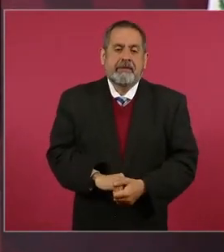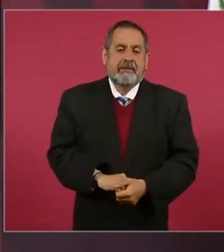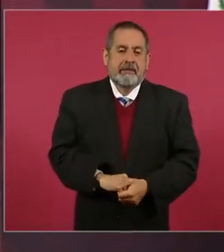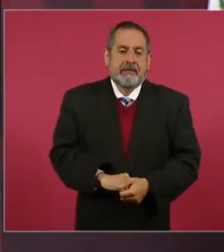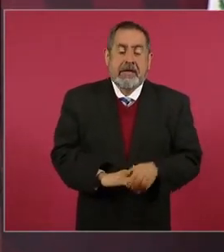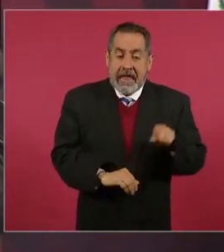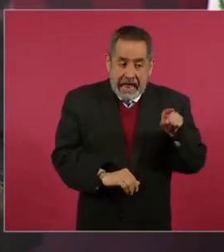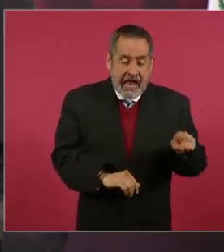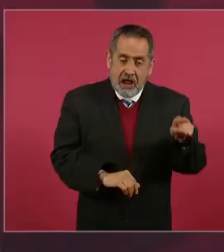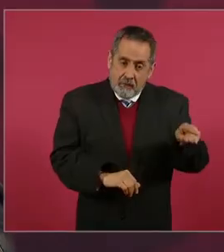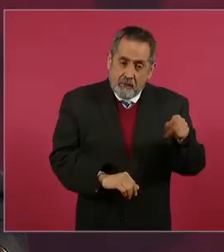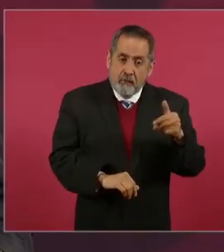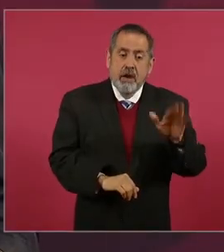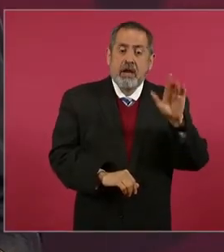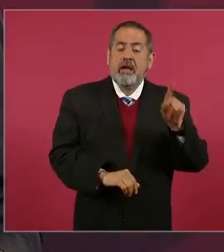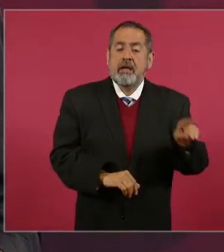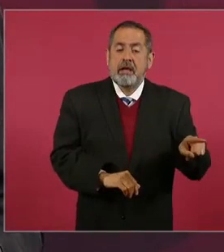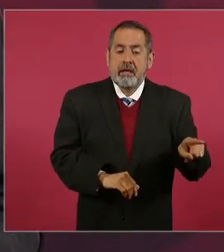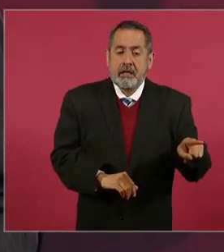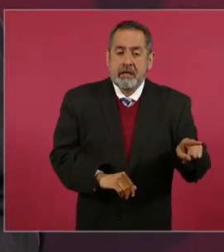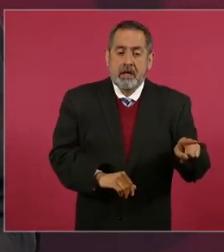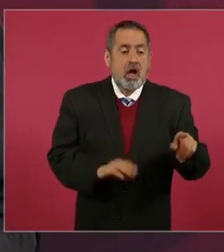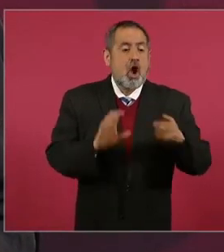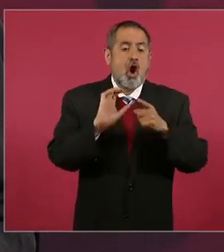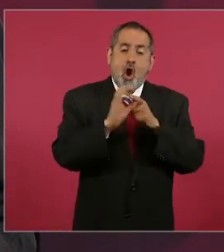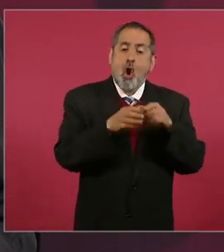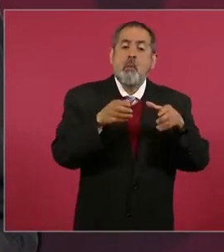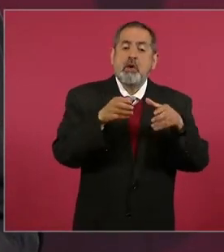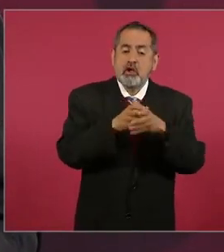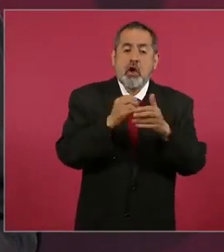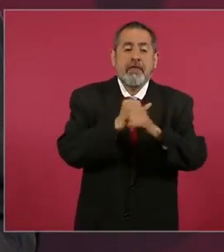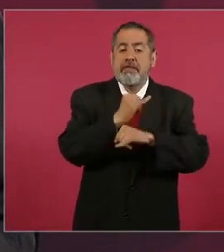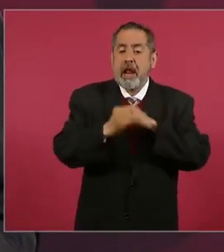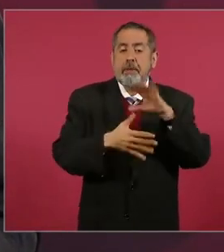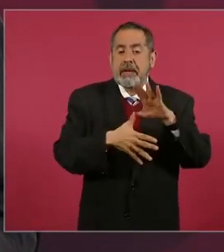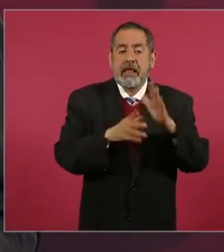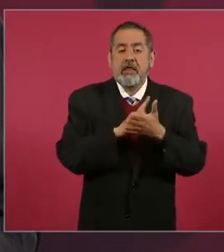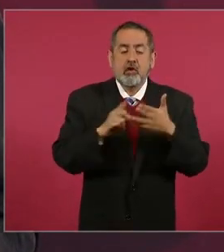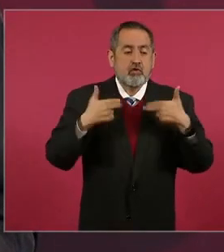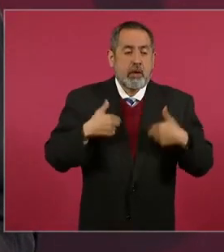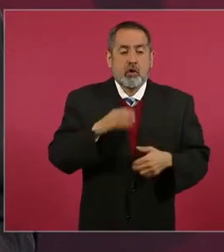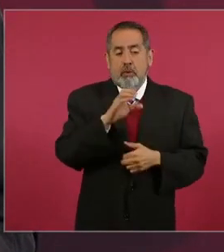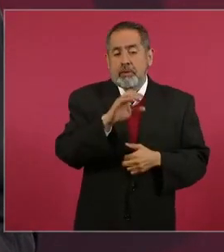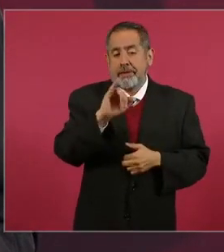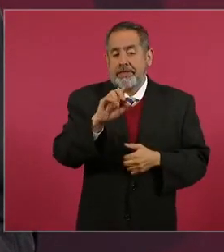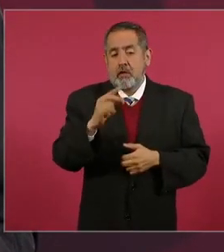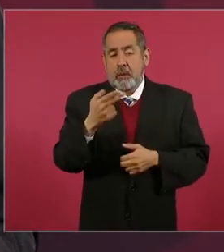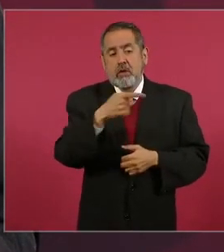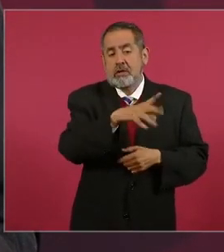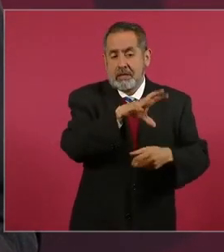Y él fue de la Comisión Interamericana de Derechos Humanos.